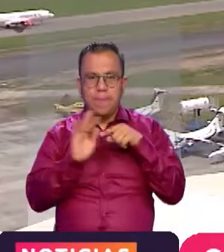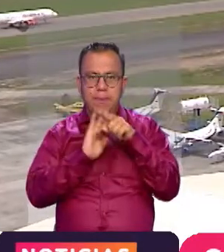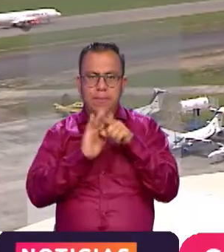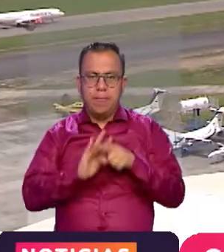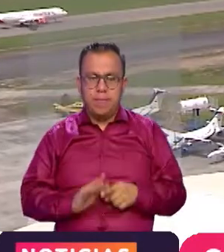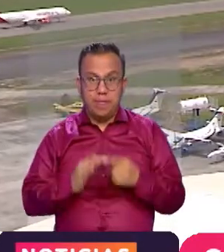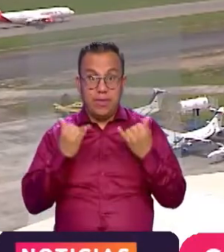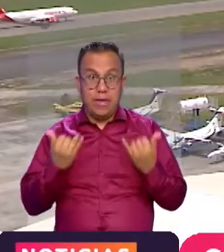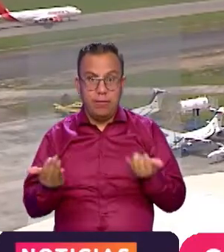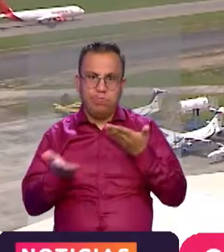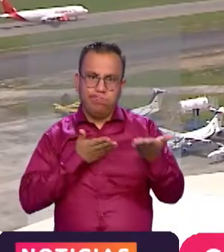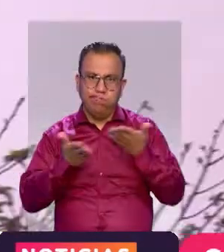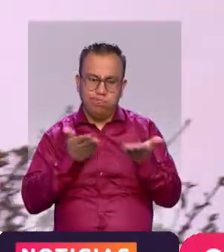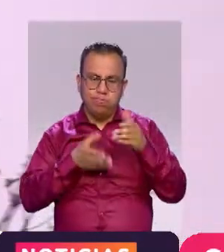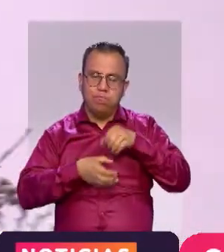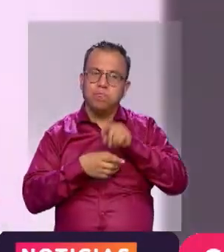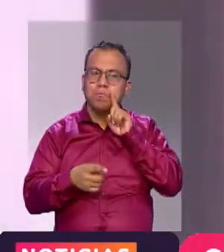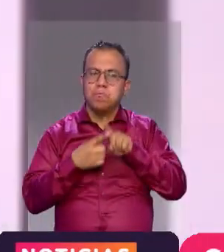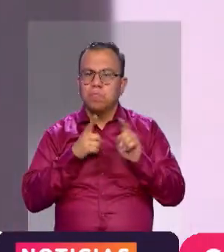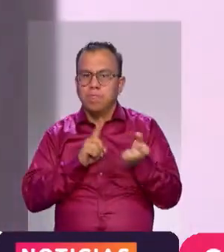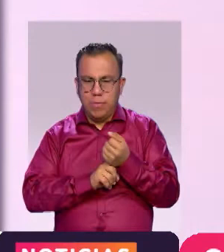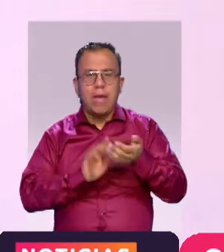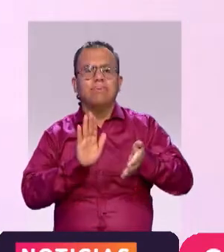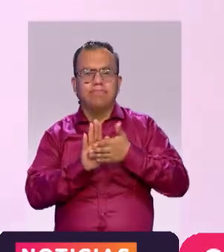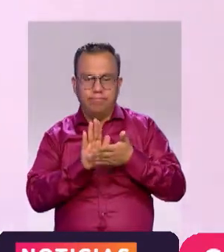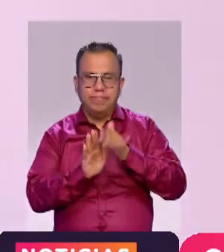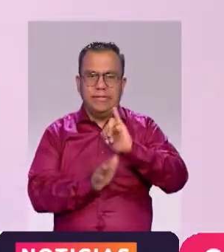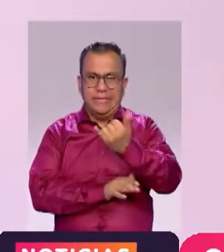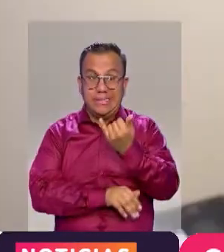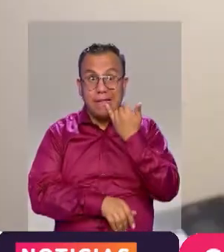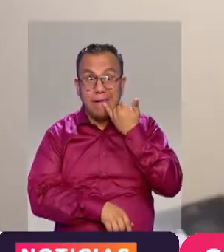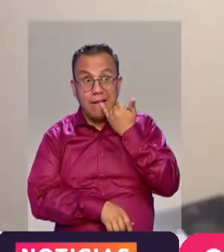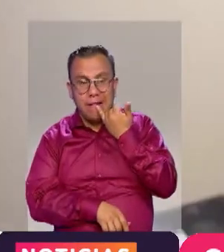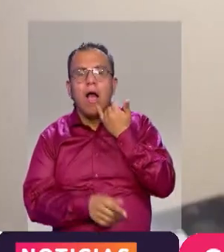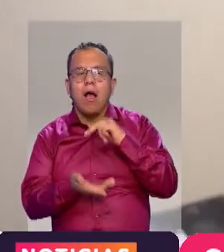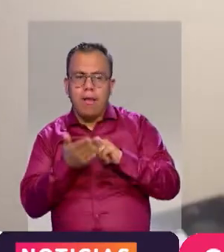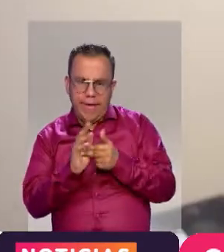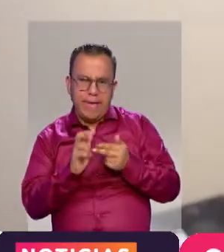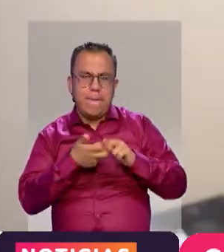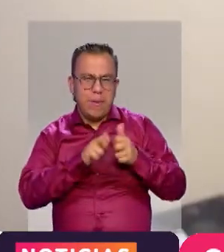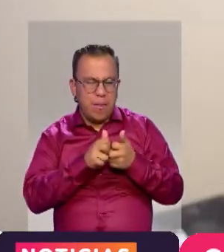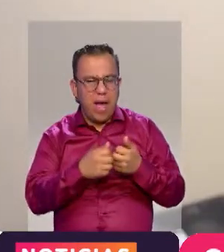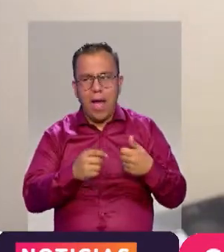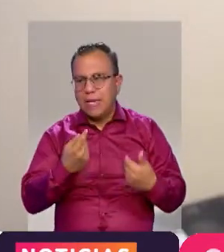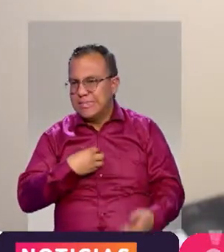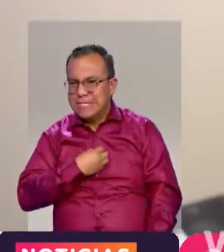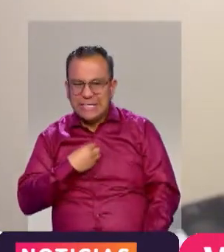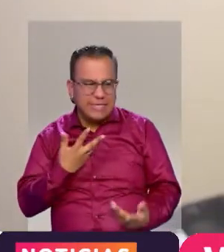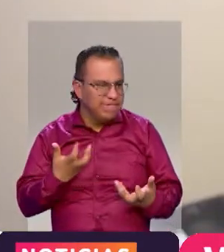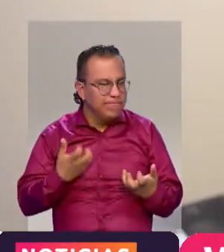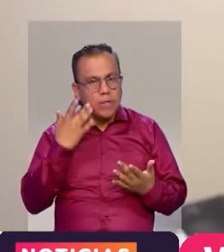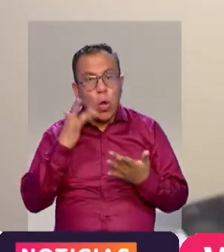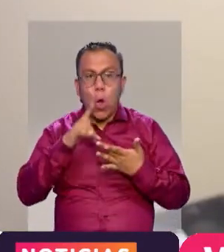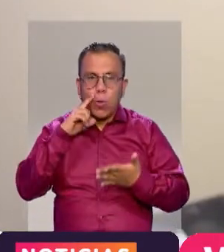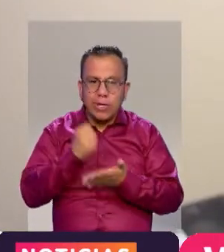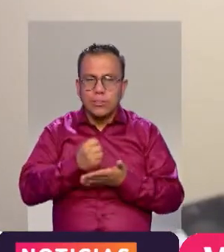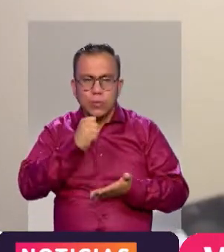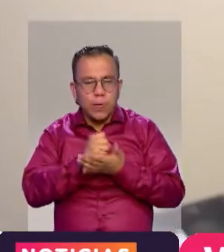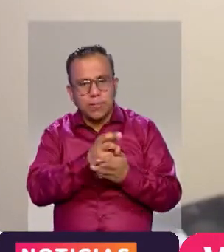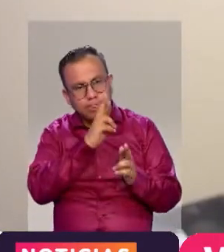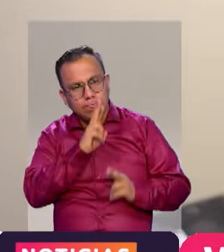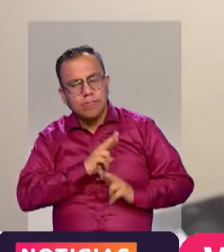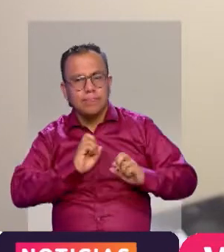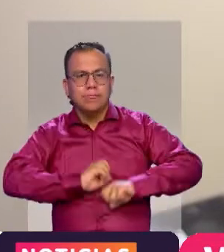La Supertransporte logró evidenciar que las líneas telefónicas causaban traumatismos, eran dilatorias las respuestas para